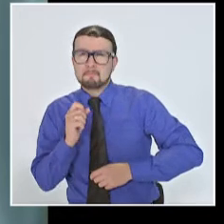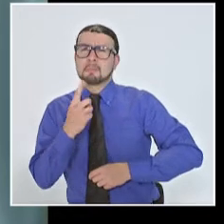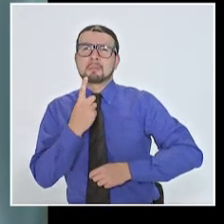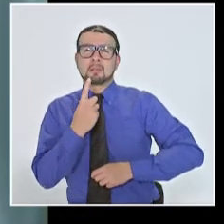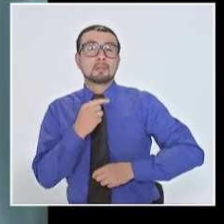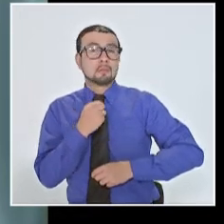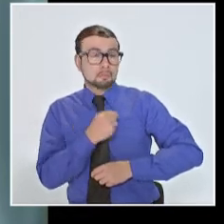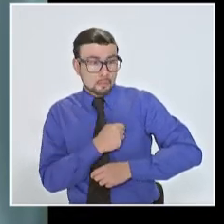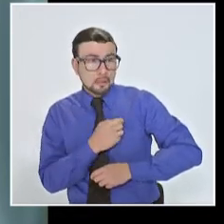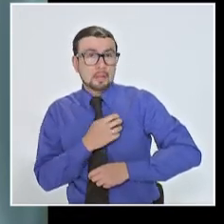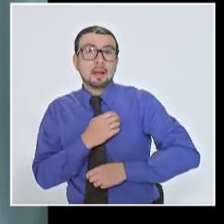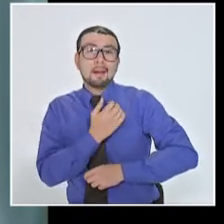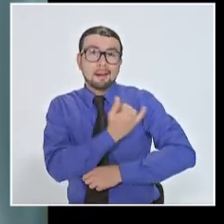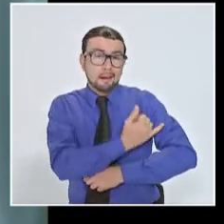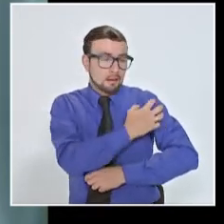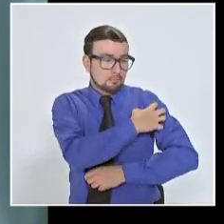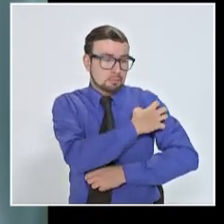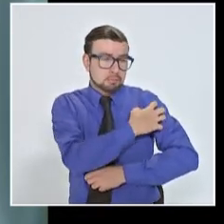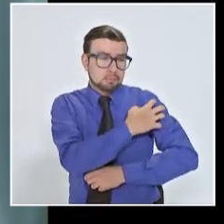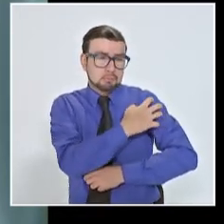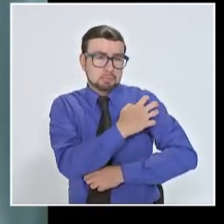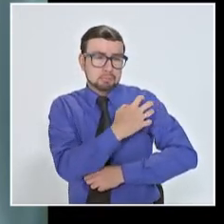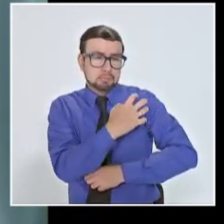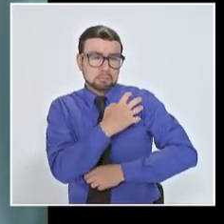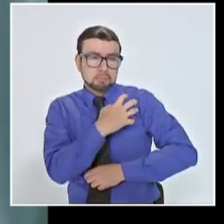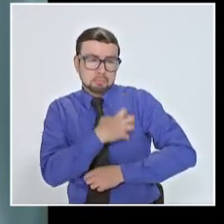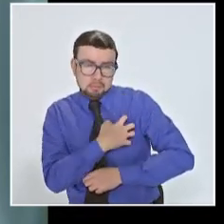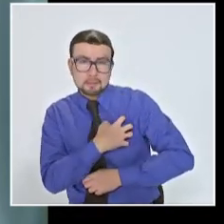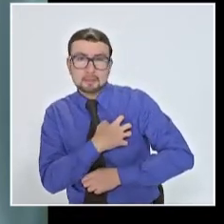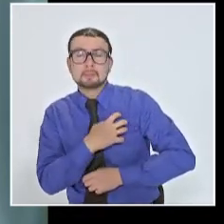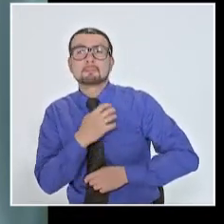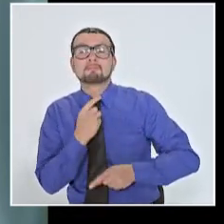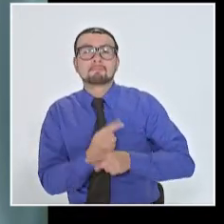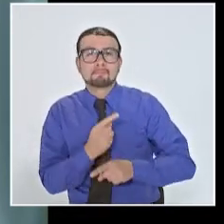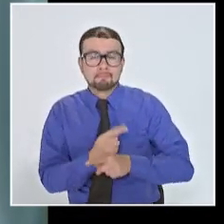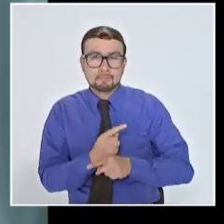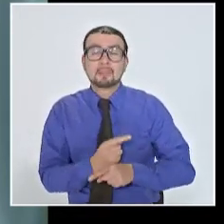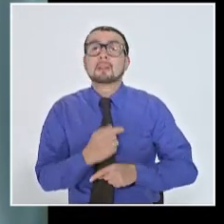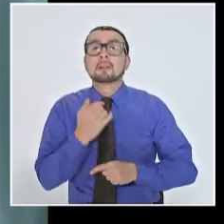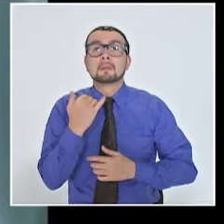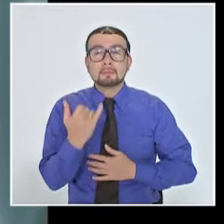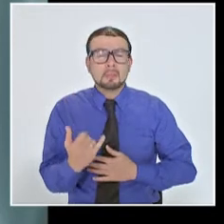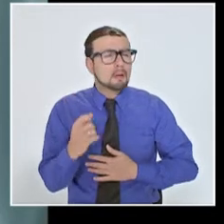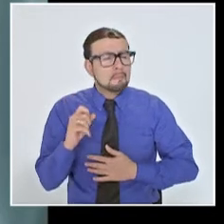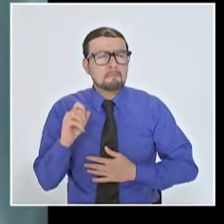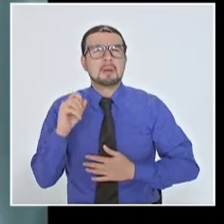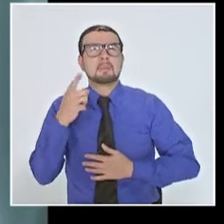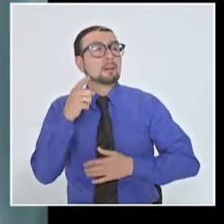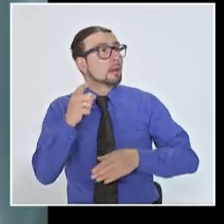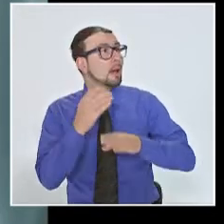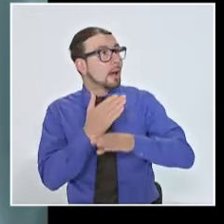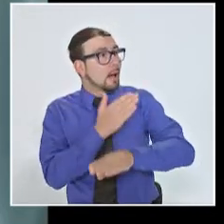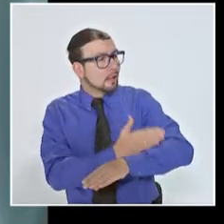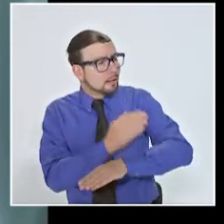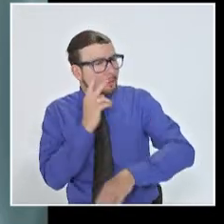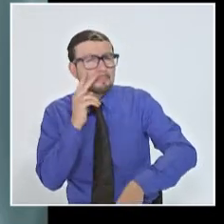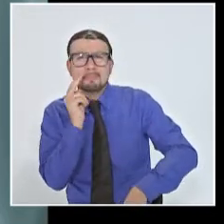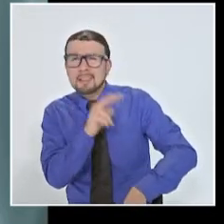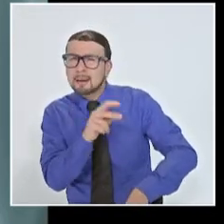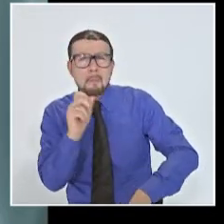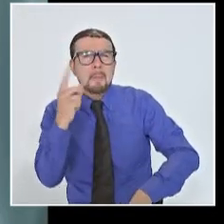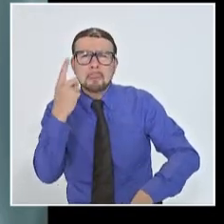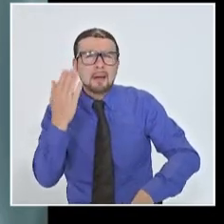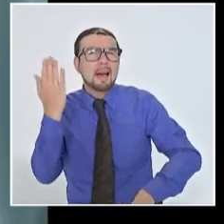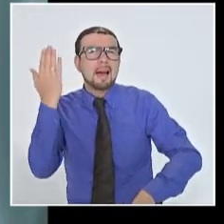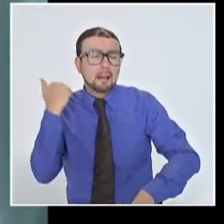el tumor hacia la axila y ese primer ganglio que acabamos de observar, que nos han señalado, el que vimos